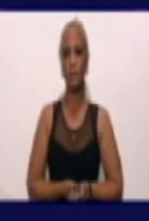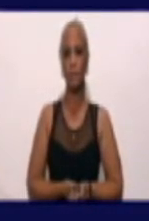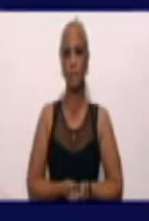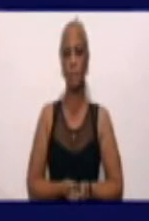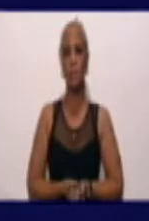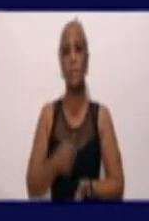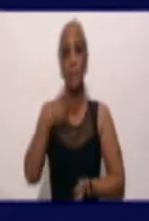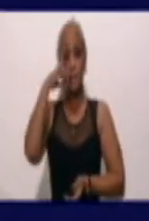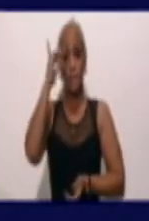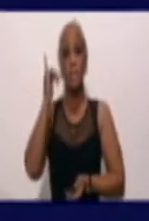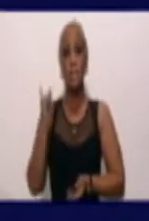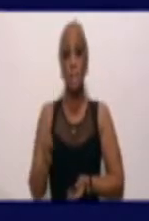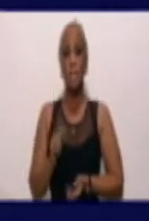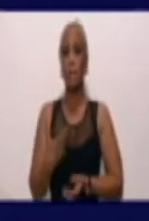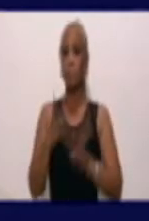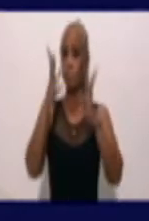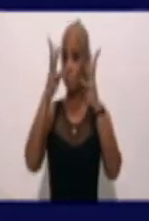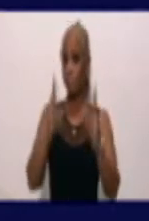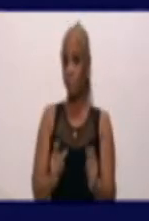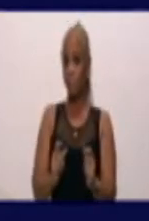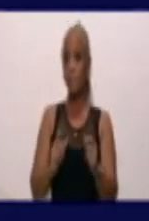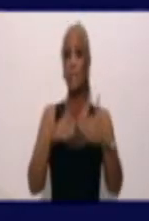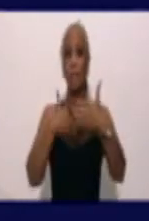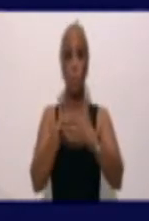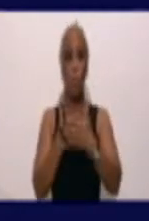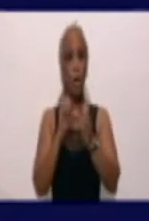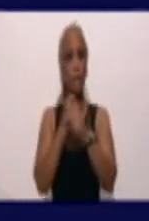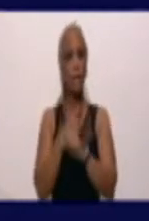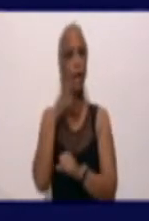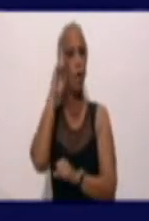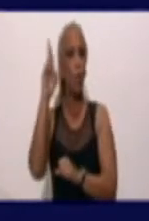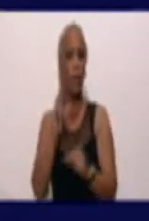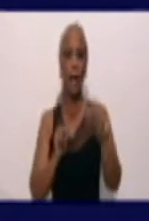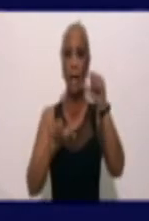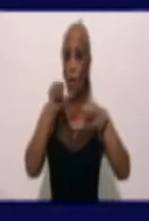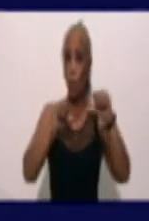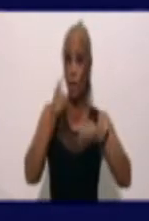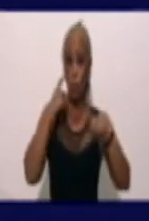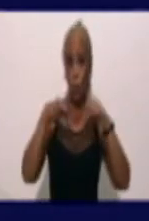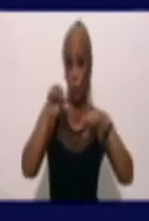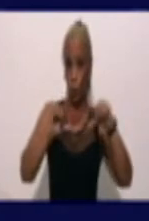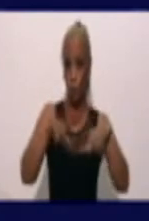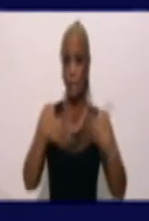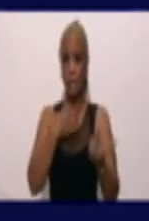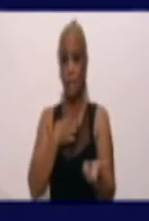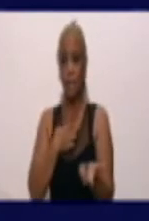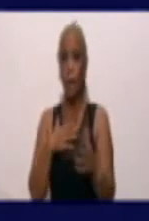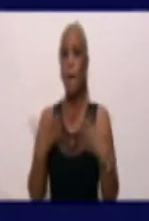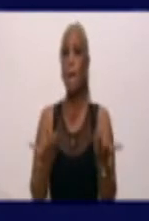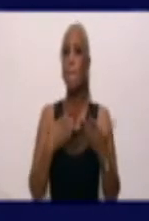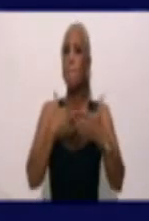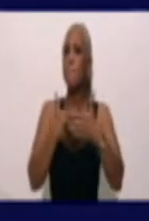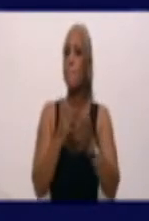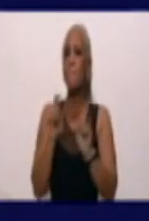Sí, la cifra de muestras, recordar que el laboratorio nuestro tiene capacidad para 500,